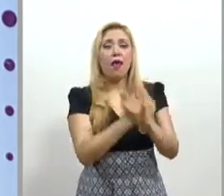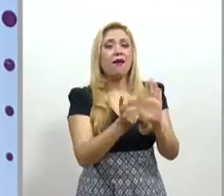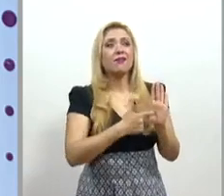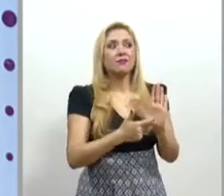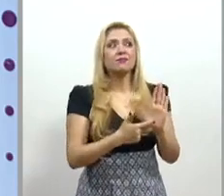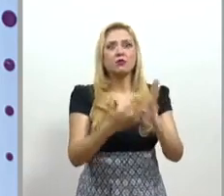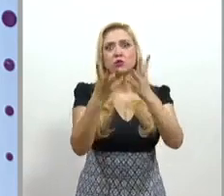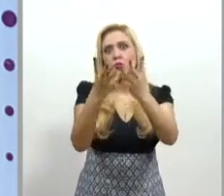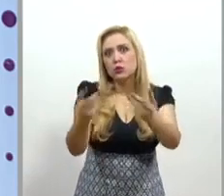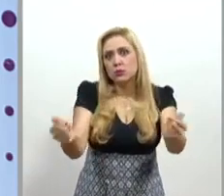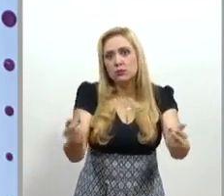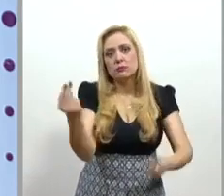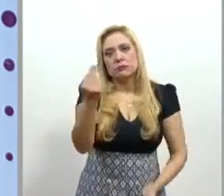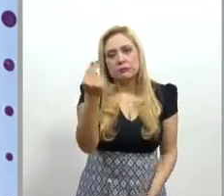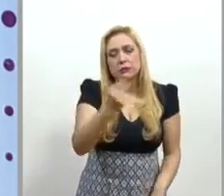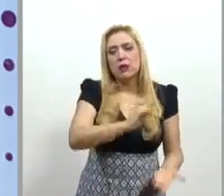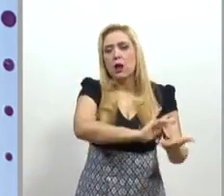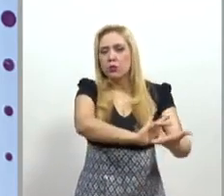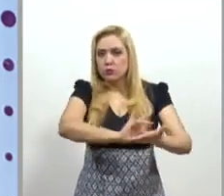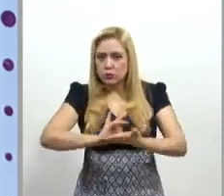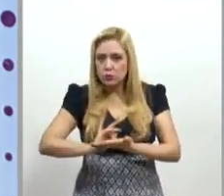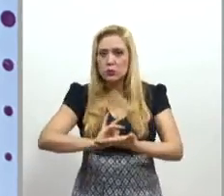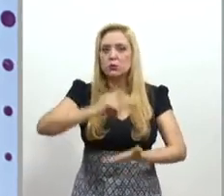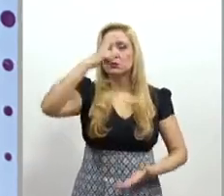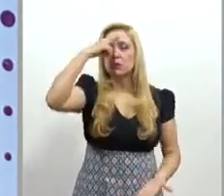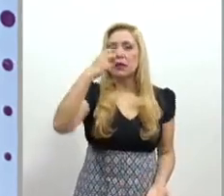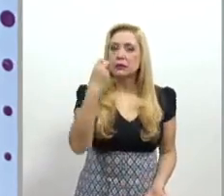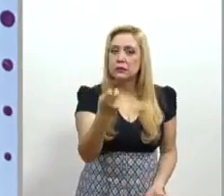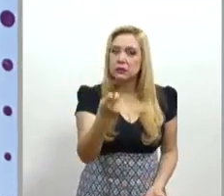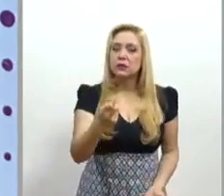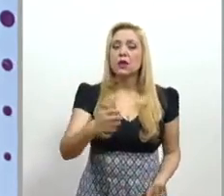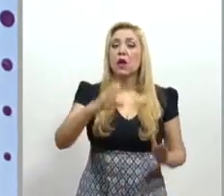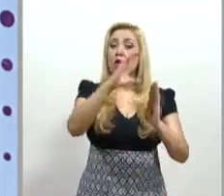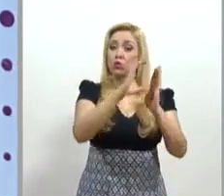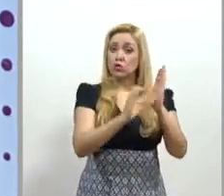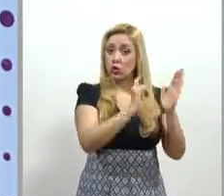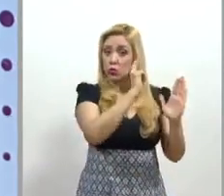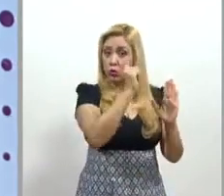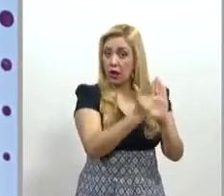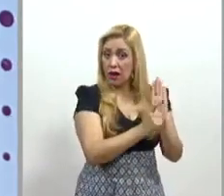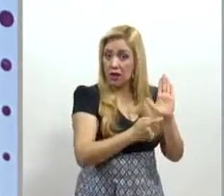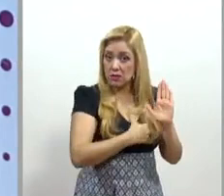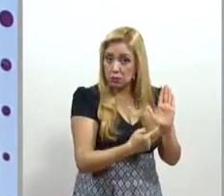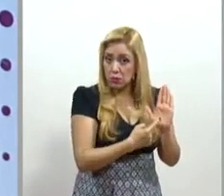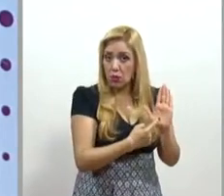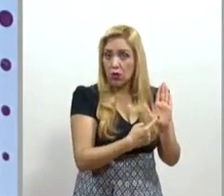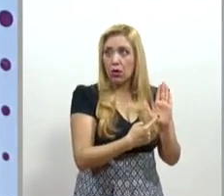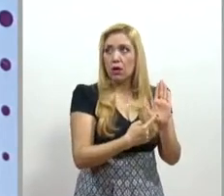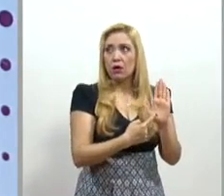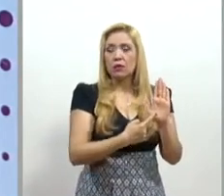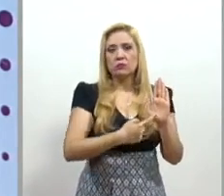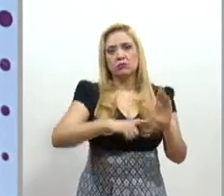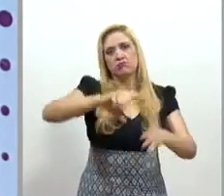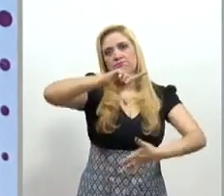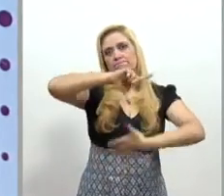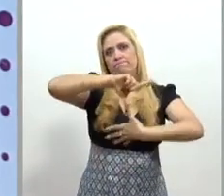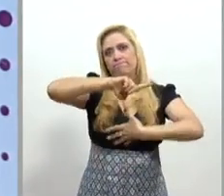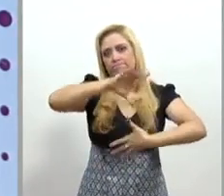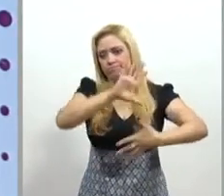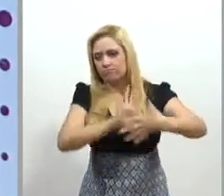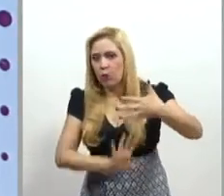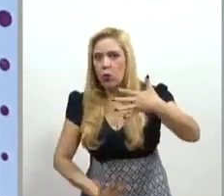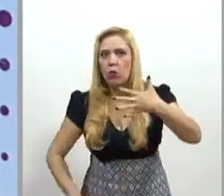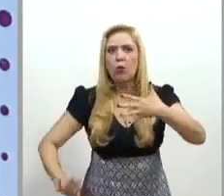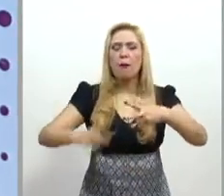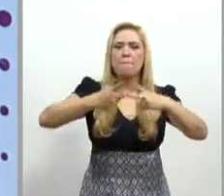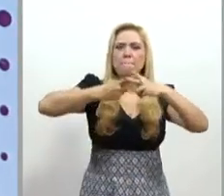requiere de las mayores herramientas que pueda tener y en ese sentido el constitucionalismo, y bien lo decías, un constitucionalismo latinoamericano se